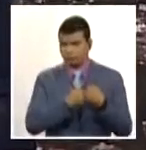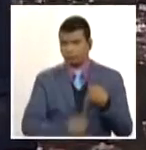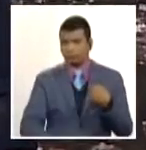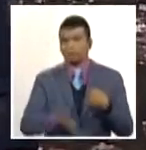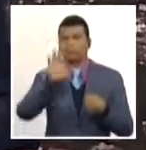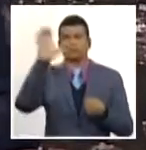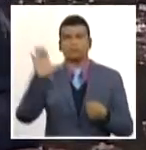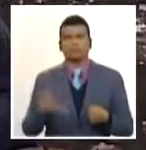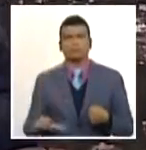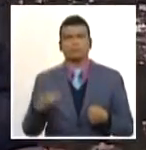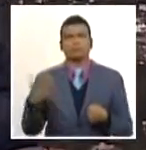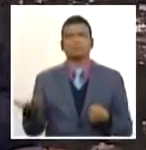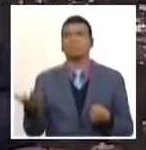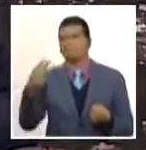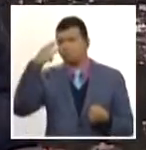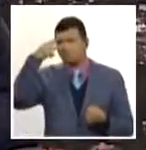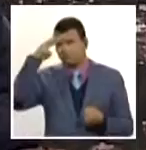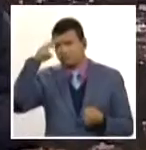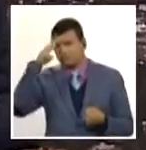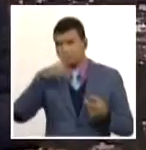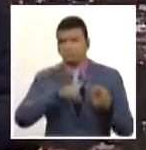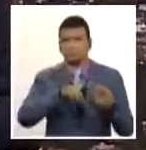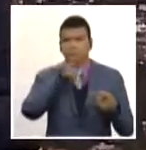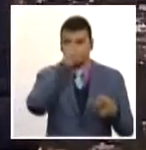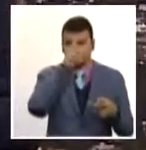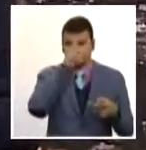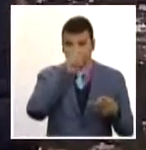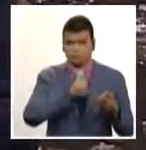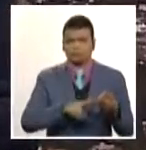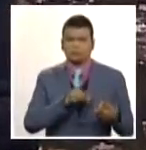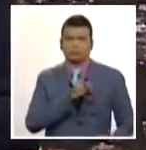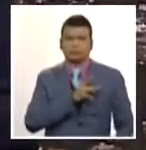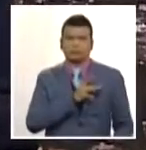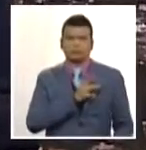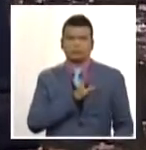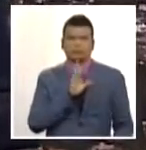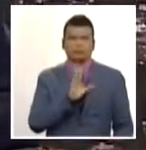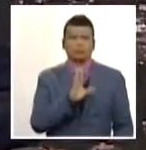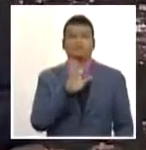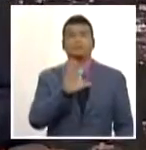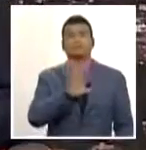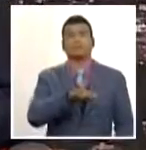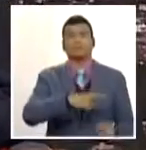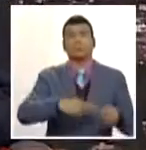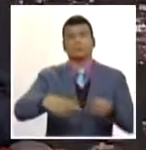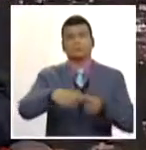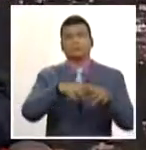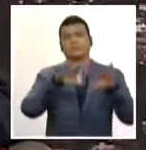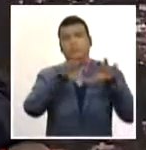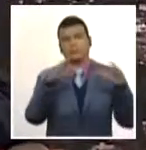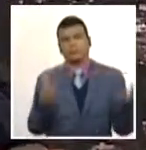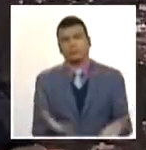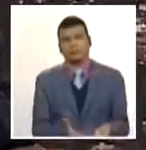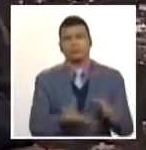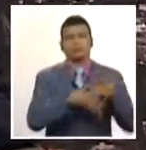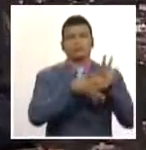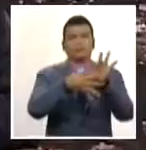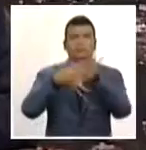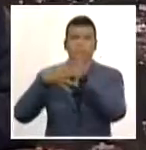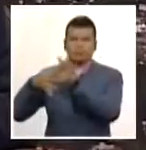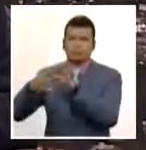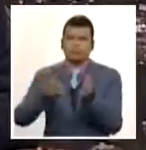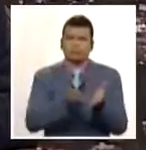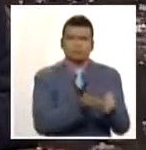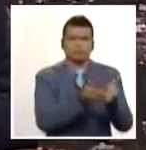que son México, Perú y Chile, pero todos ellos tienen regiones globales, todos tienen puertos